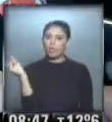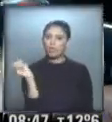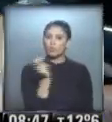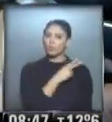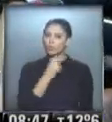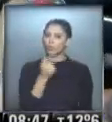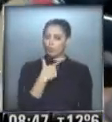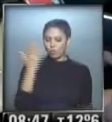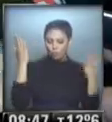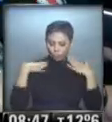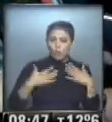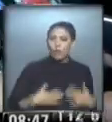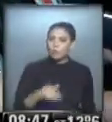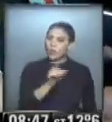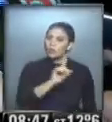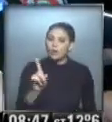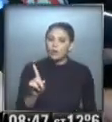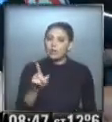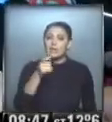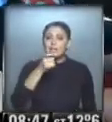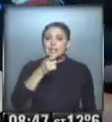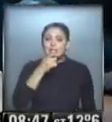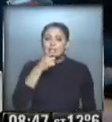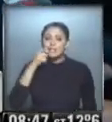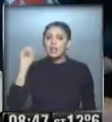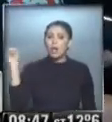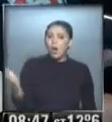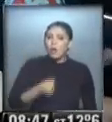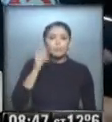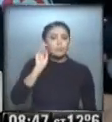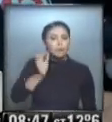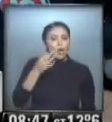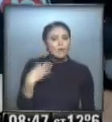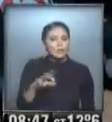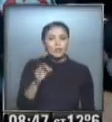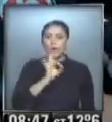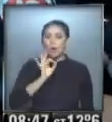dueños de nuestro cuerpo y que explotar a las mujeres o ser